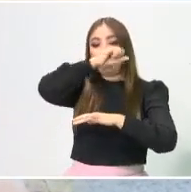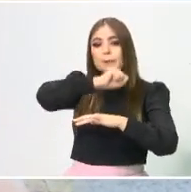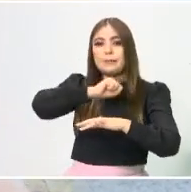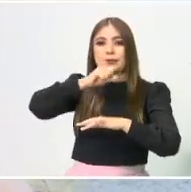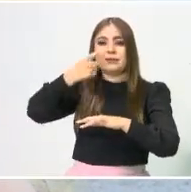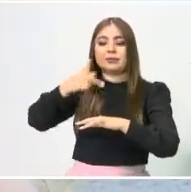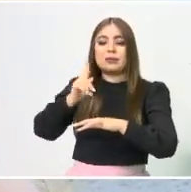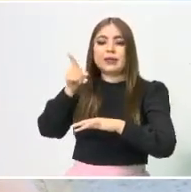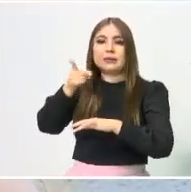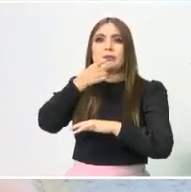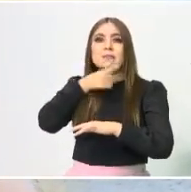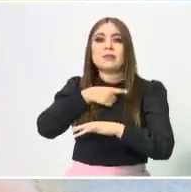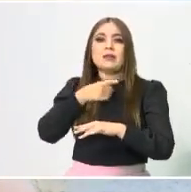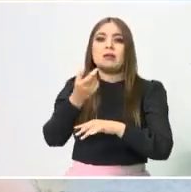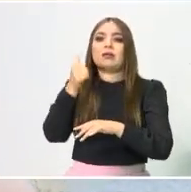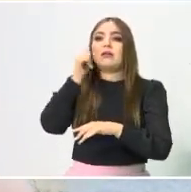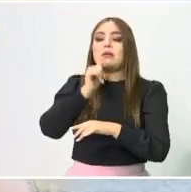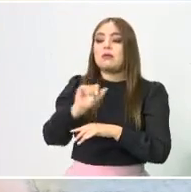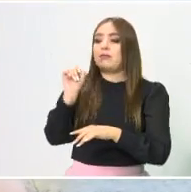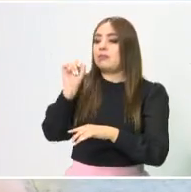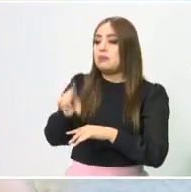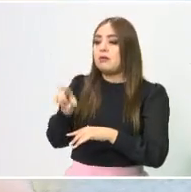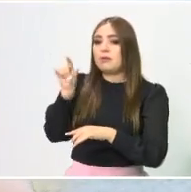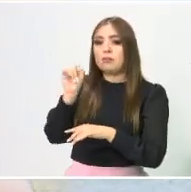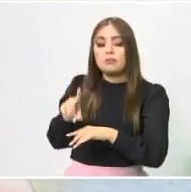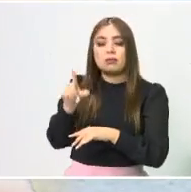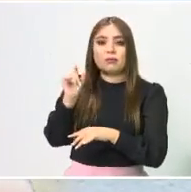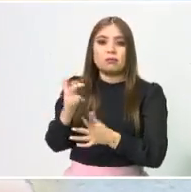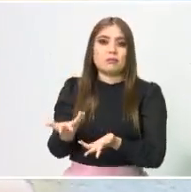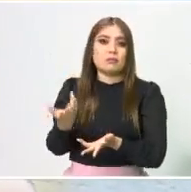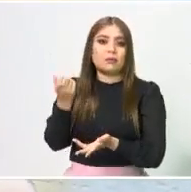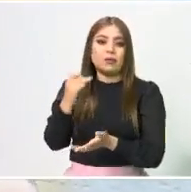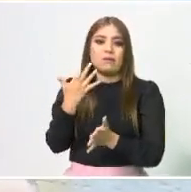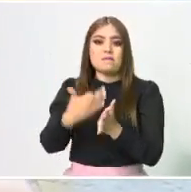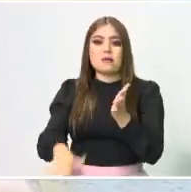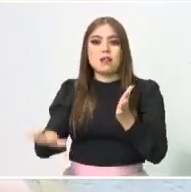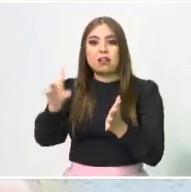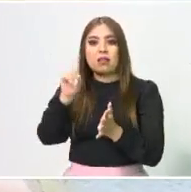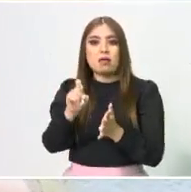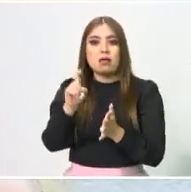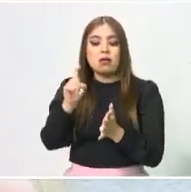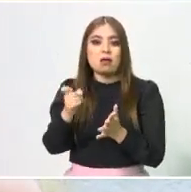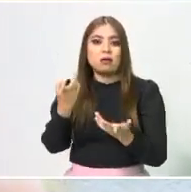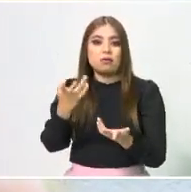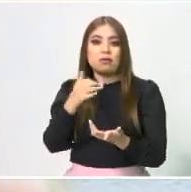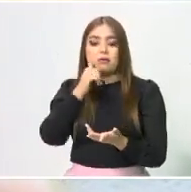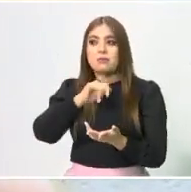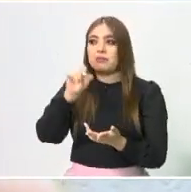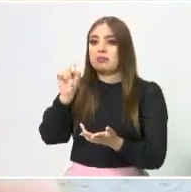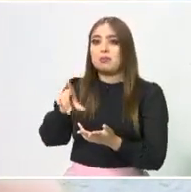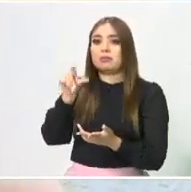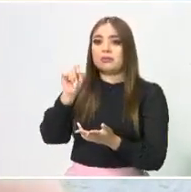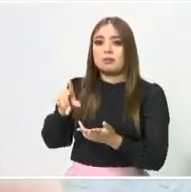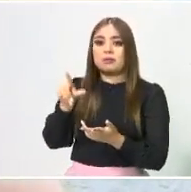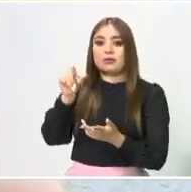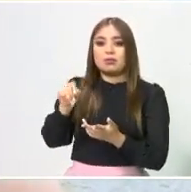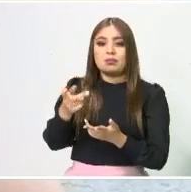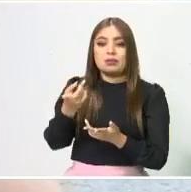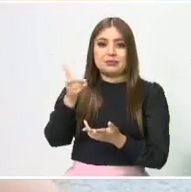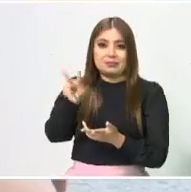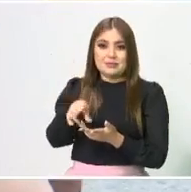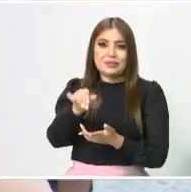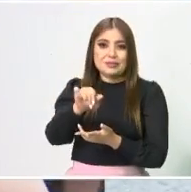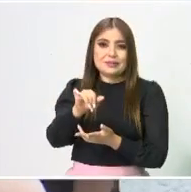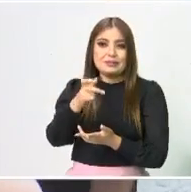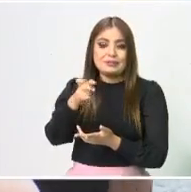dicho. Cada vez que tenemos es muchísima escasez de agua, siempre nos han dicho lo mismo. Y realmente, pues sí, es lo que